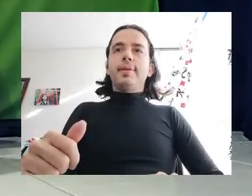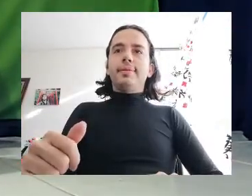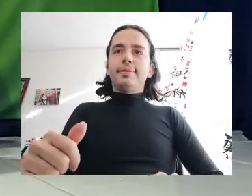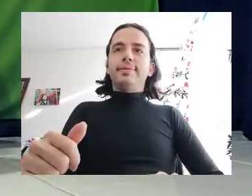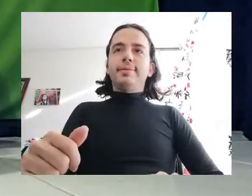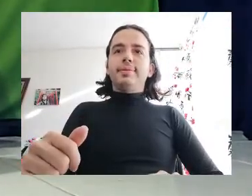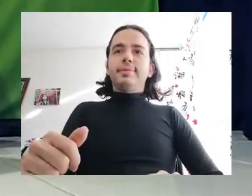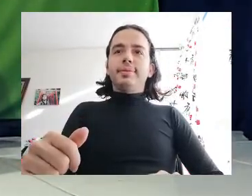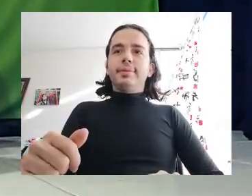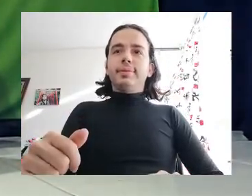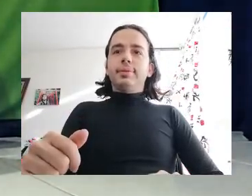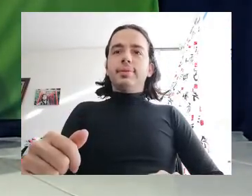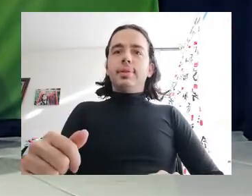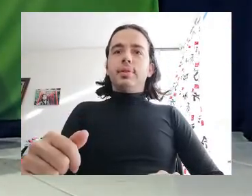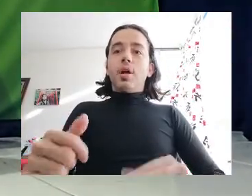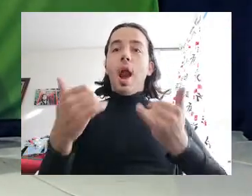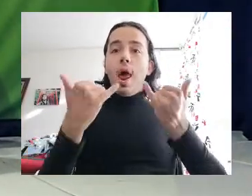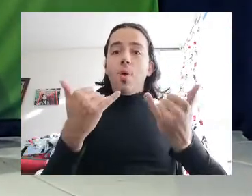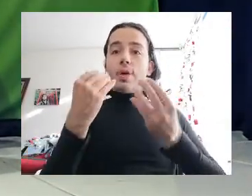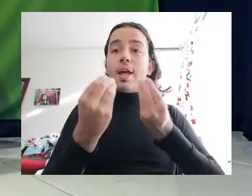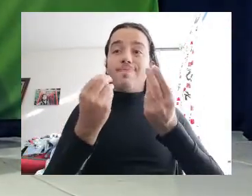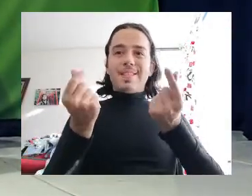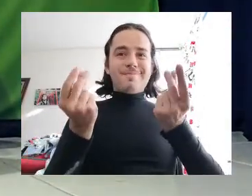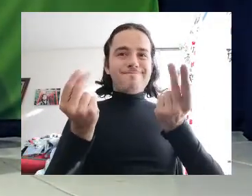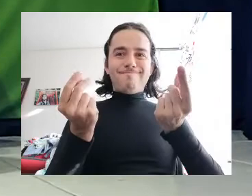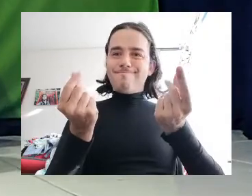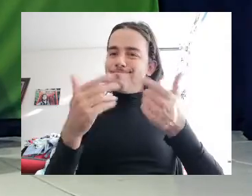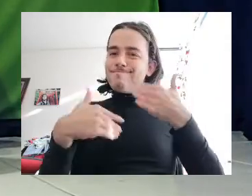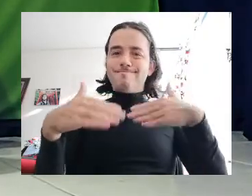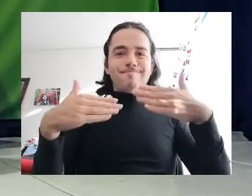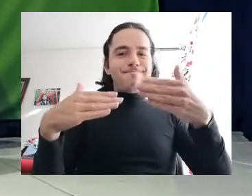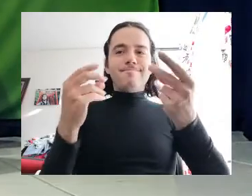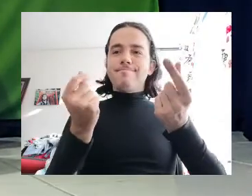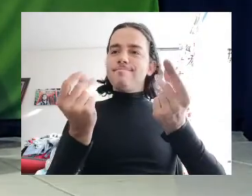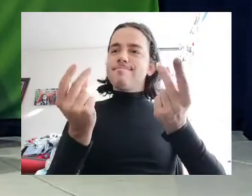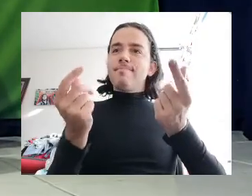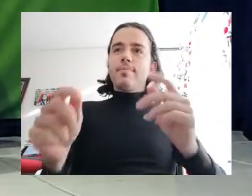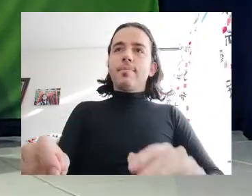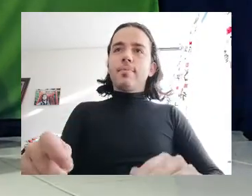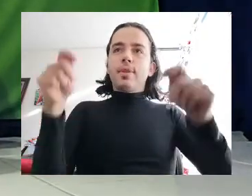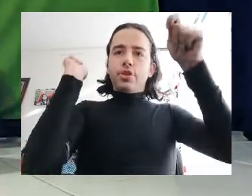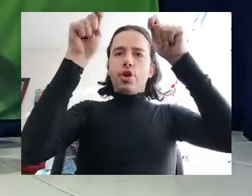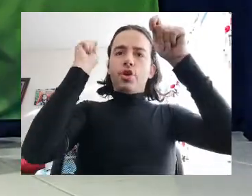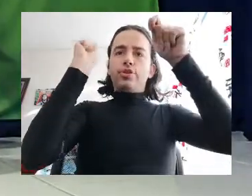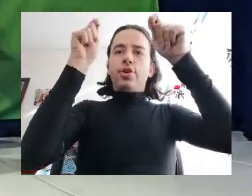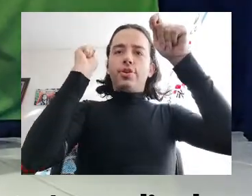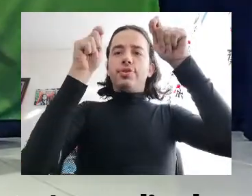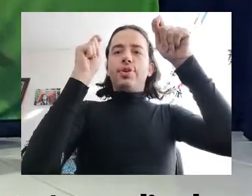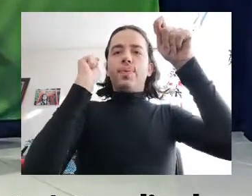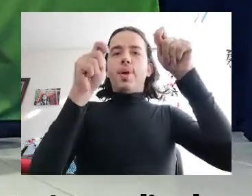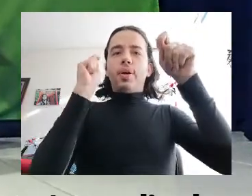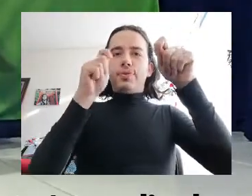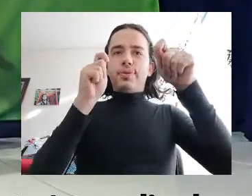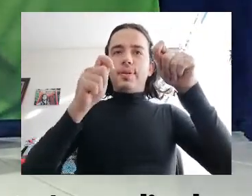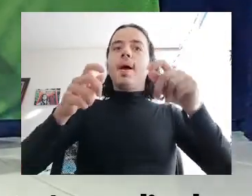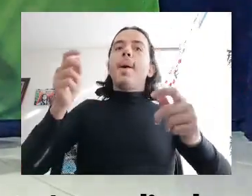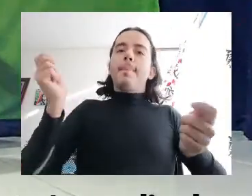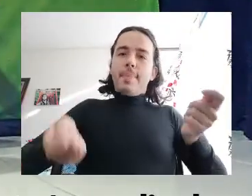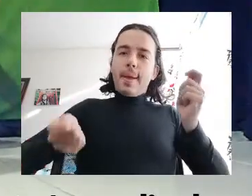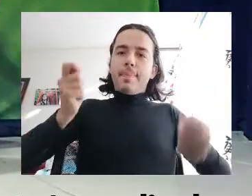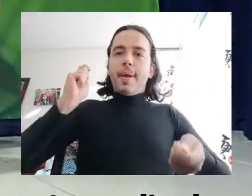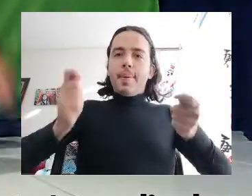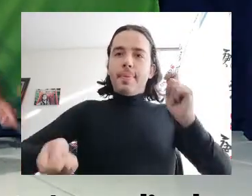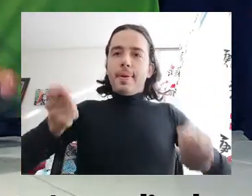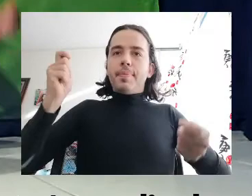¡Qué bien, Sol! ¿Eres capaz de hacerlo más rápido? ¡Vamos a hacerlo! ¡Claro que sí! ¡Un poco más rápido!